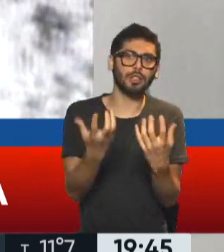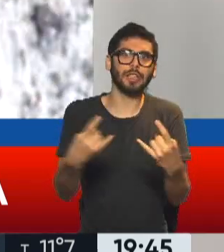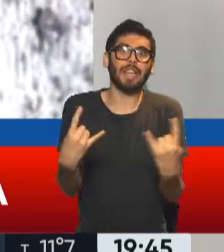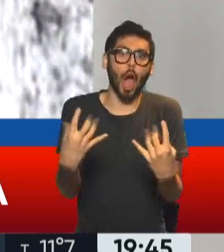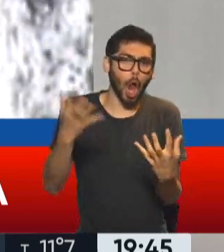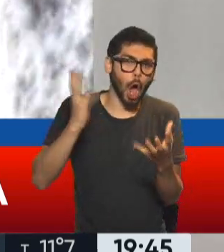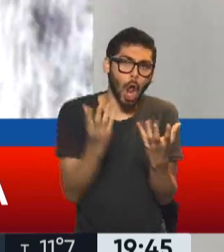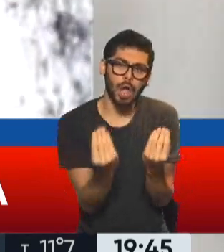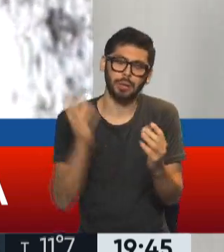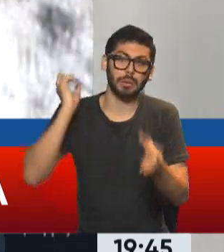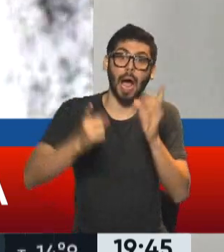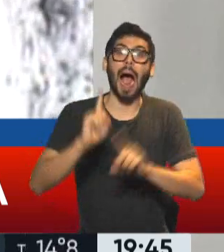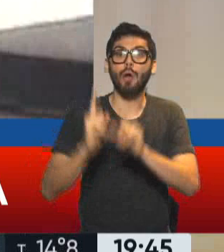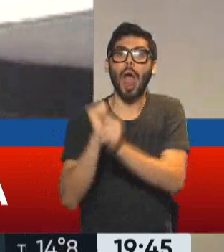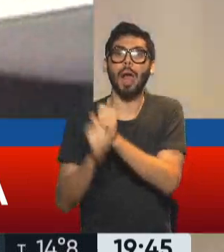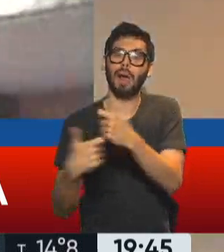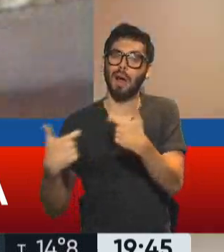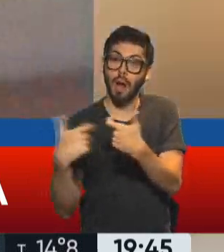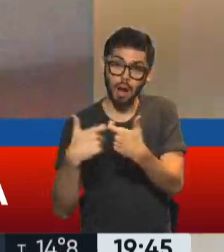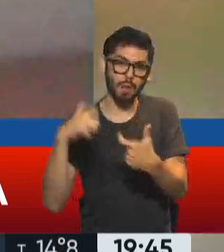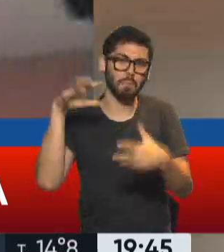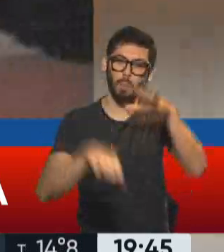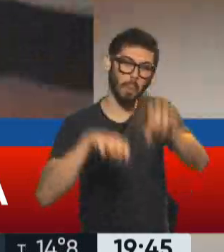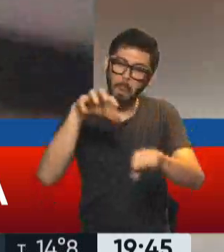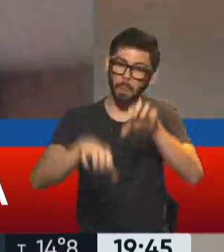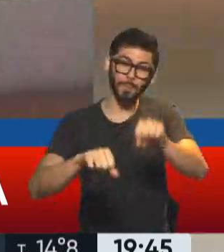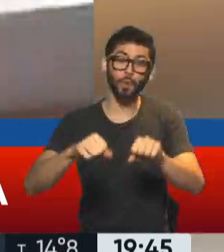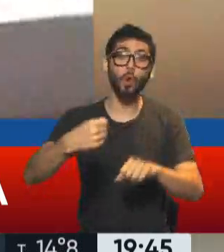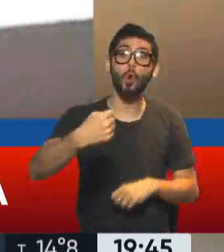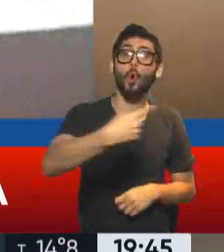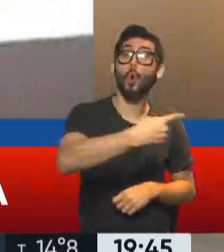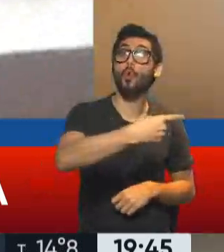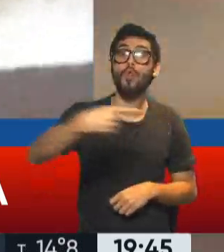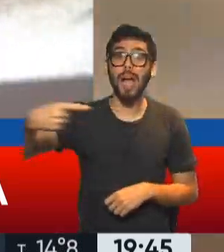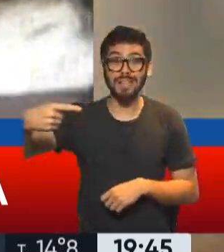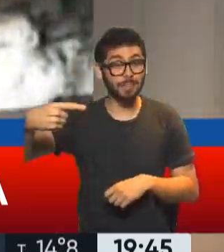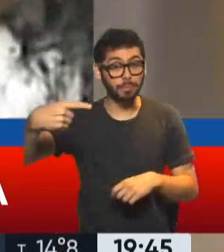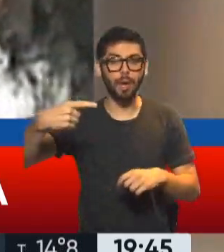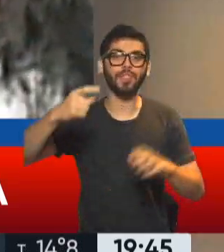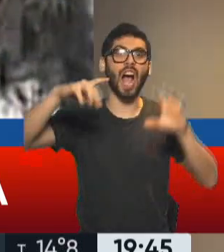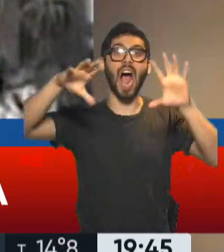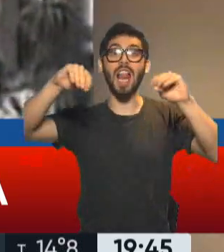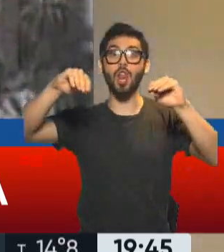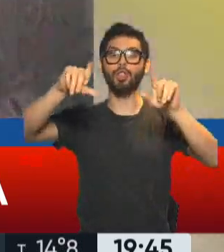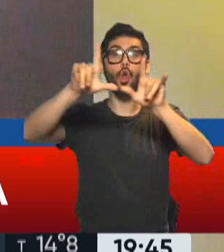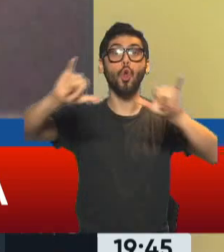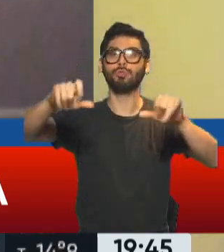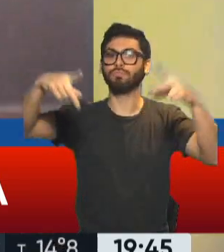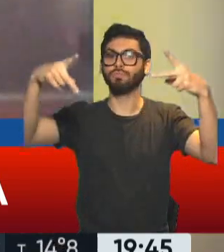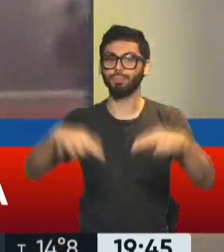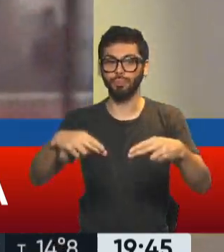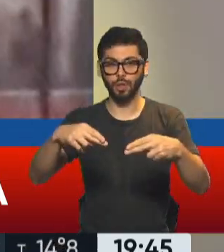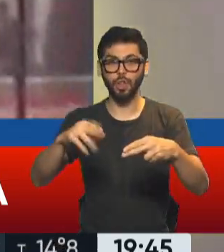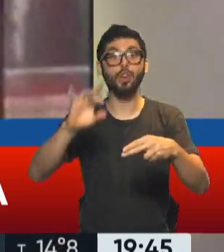algunos empresarios. Durante una semana se cortaba la luz por la noche, a excepción del